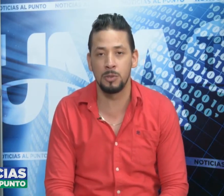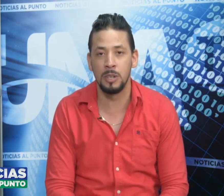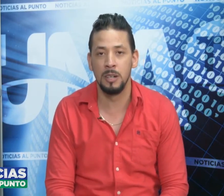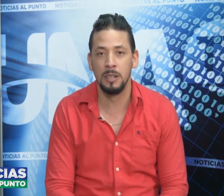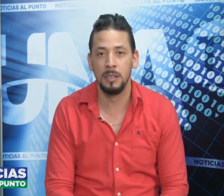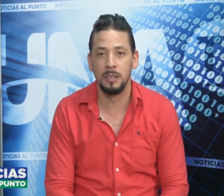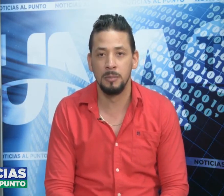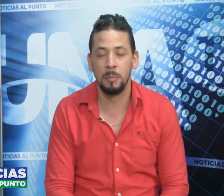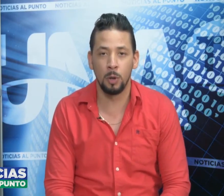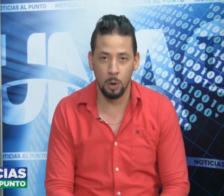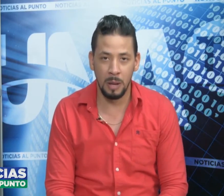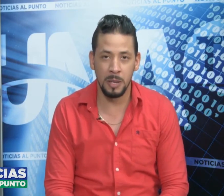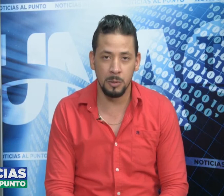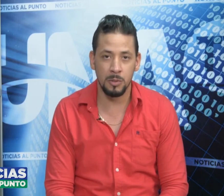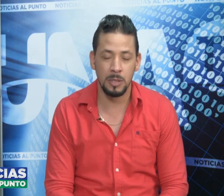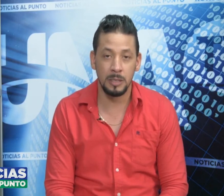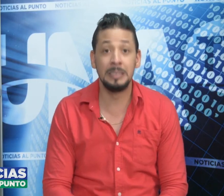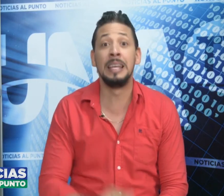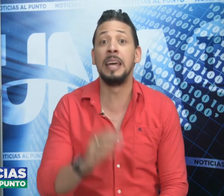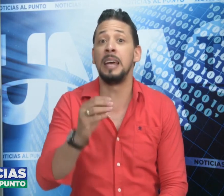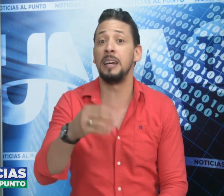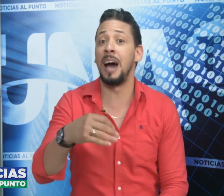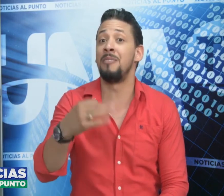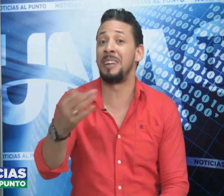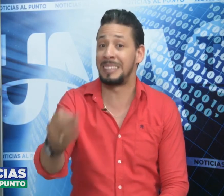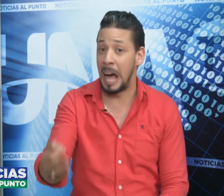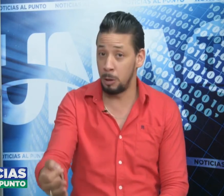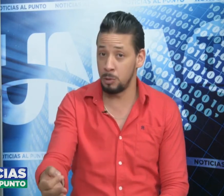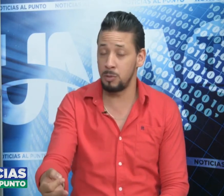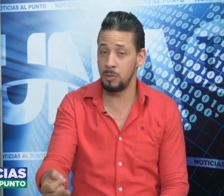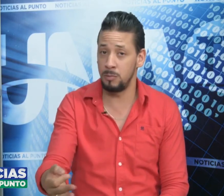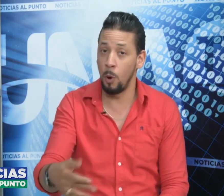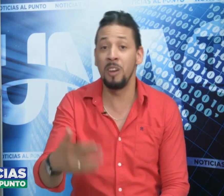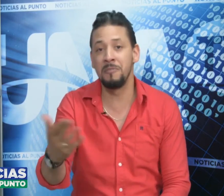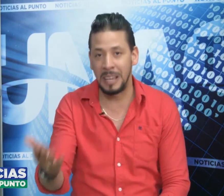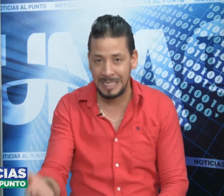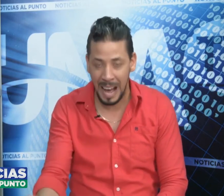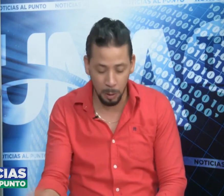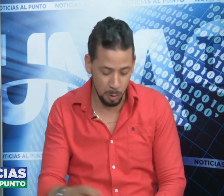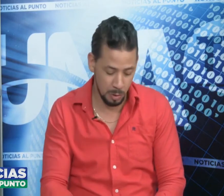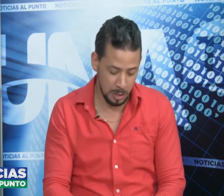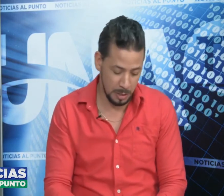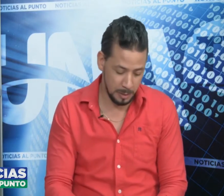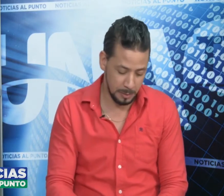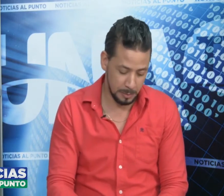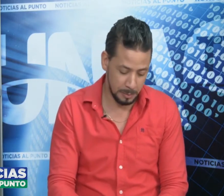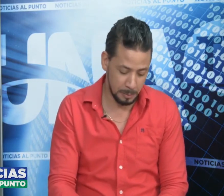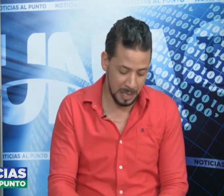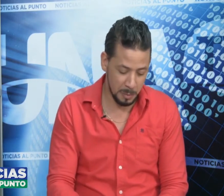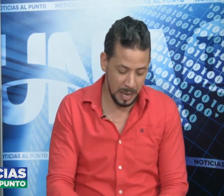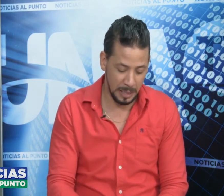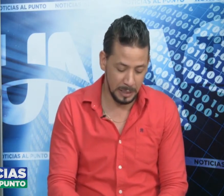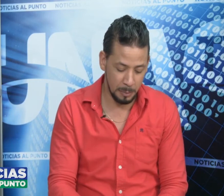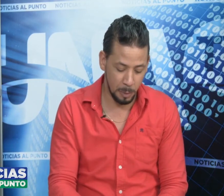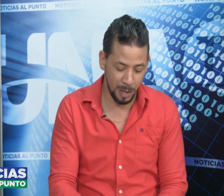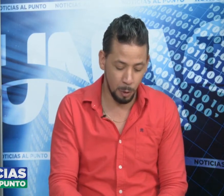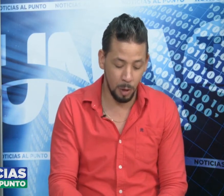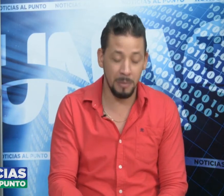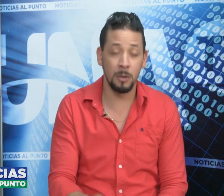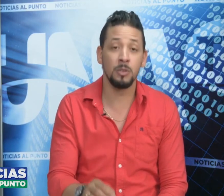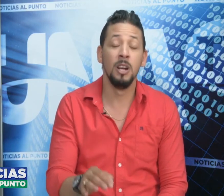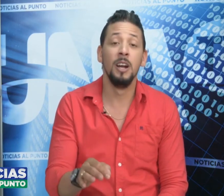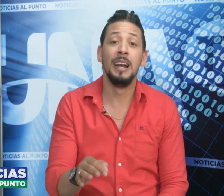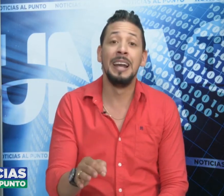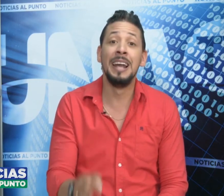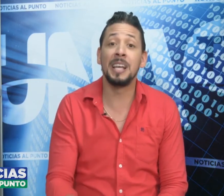de casos por coronavirus de afectados o infectados más bien por el